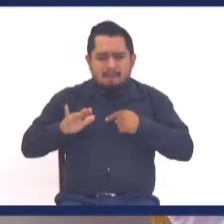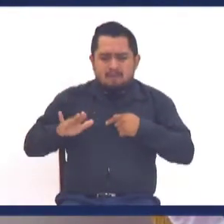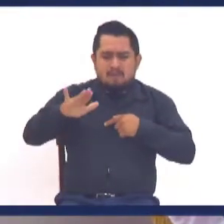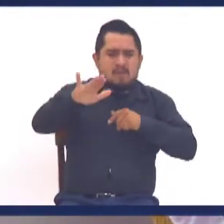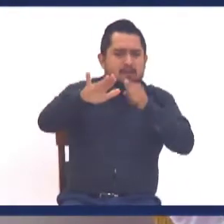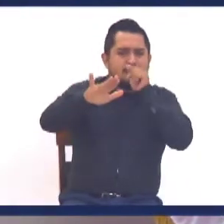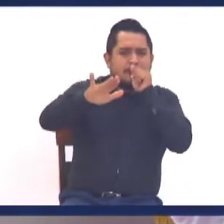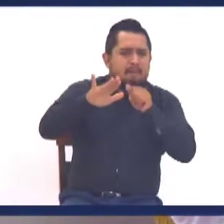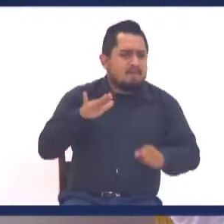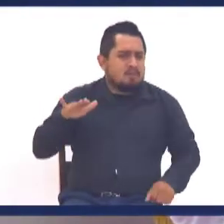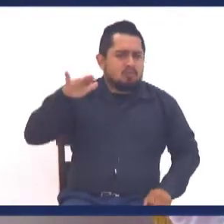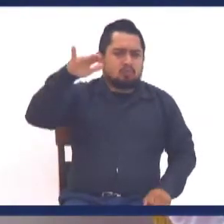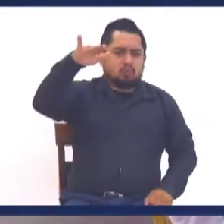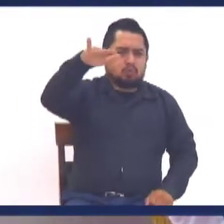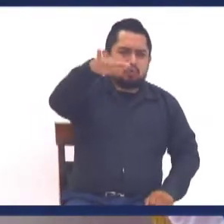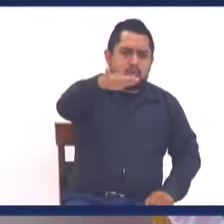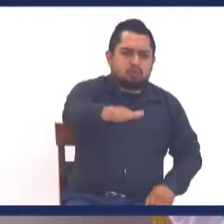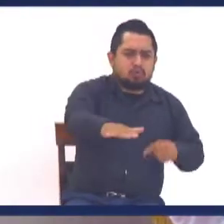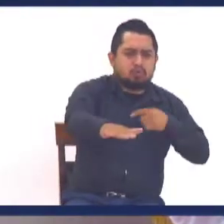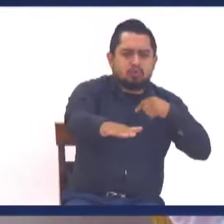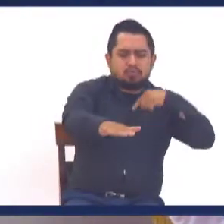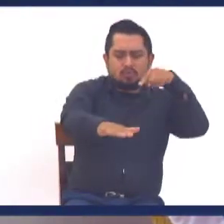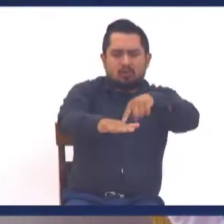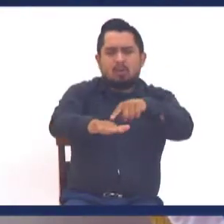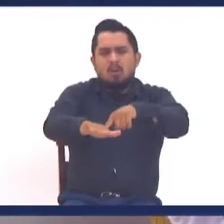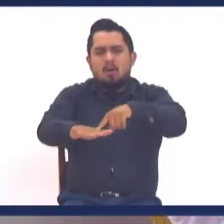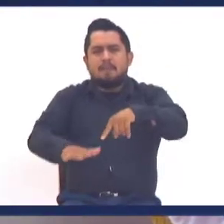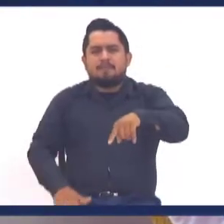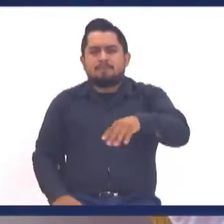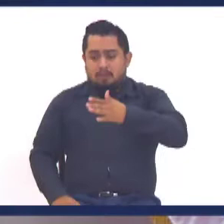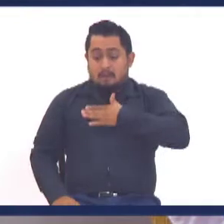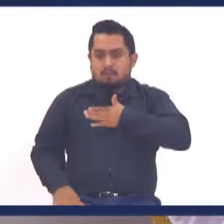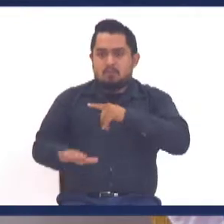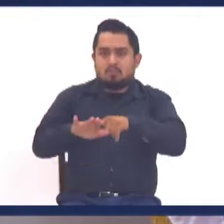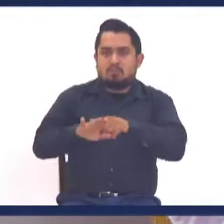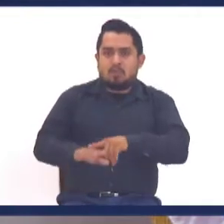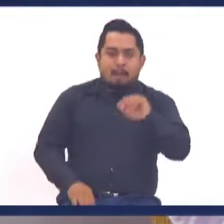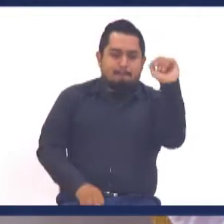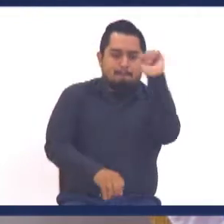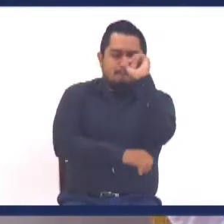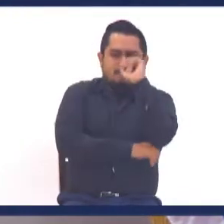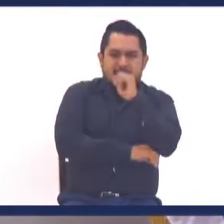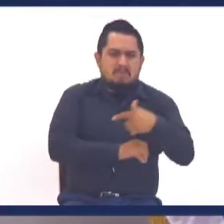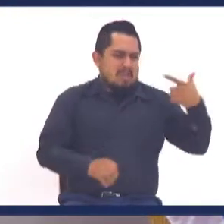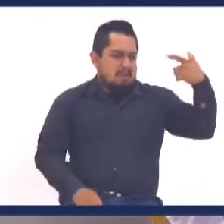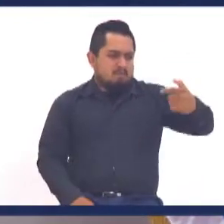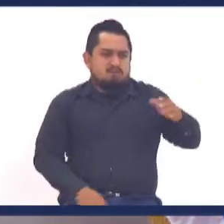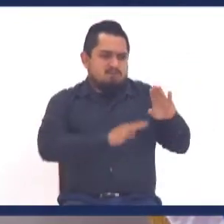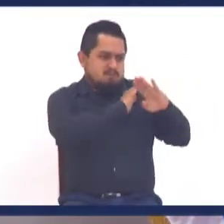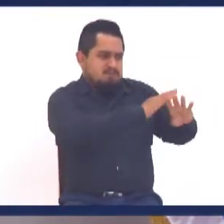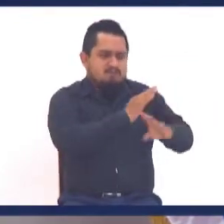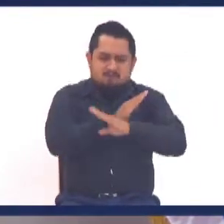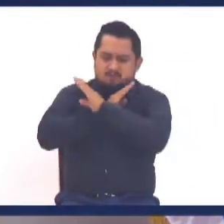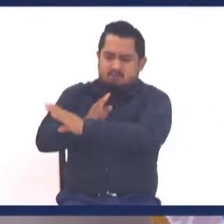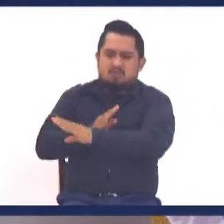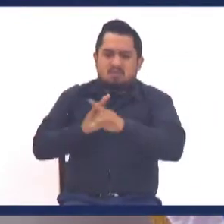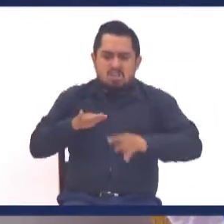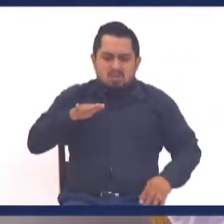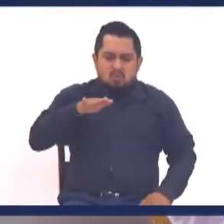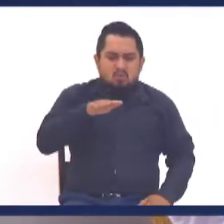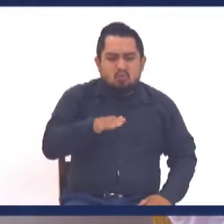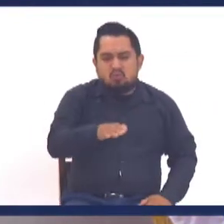a la nación de tu estás y voy a bajarme en mi carro blindado con hombres de seguridad alrededor